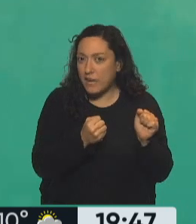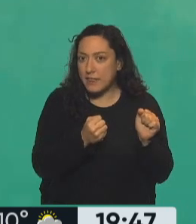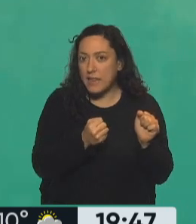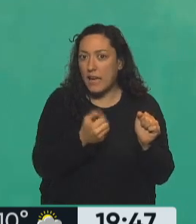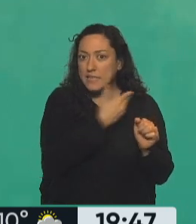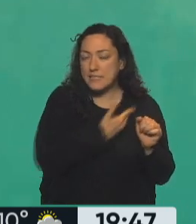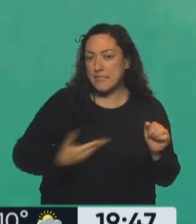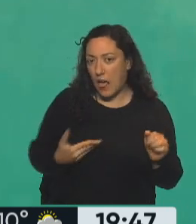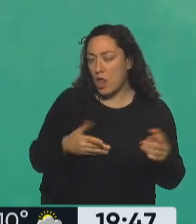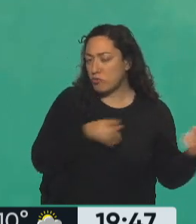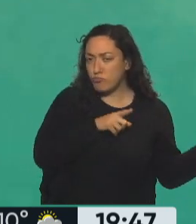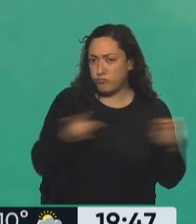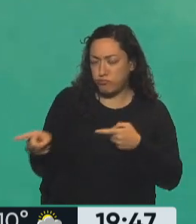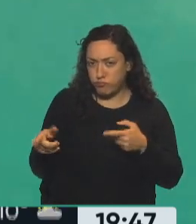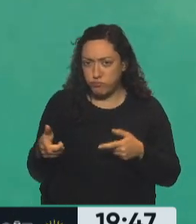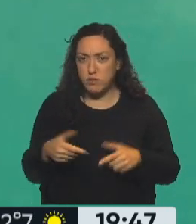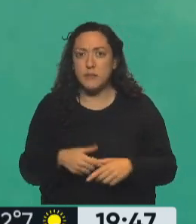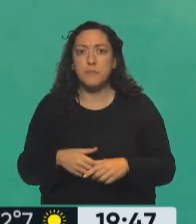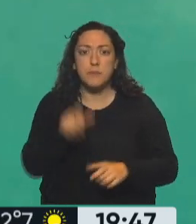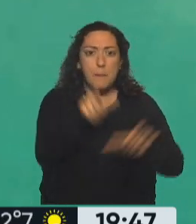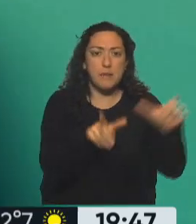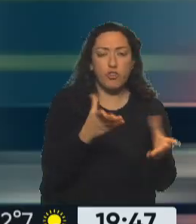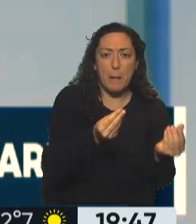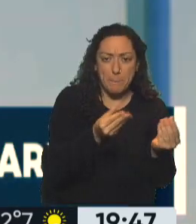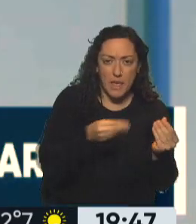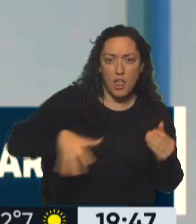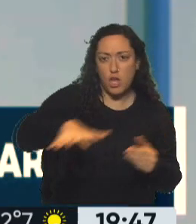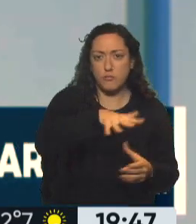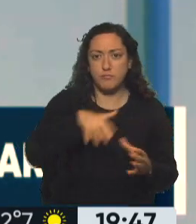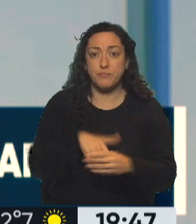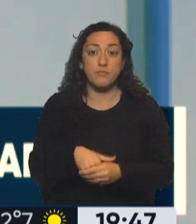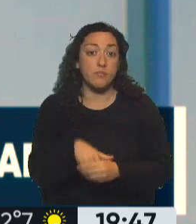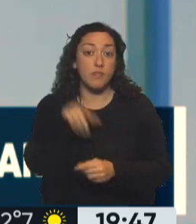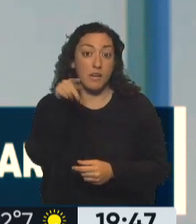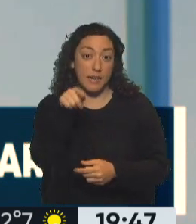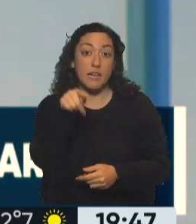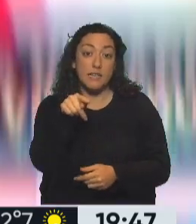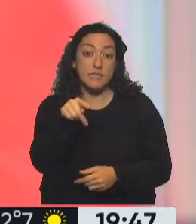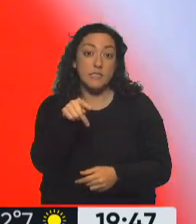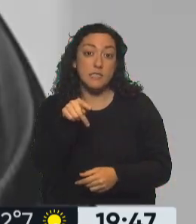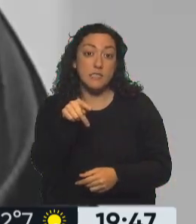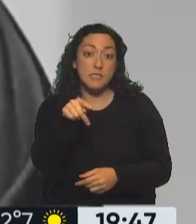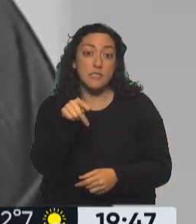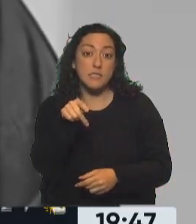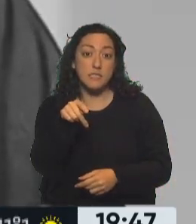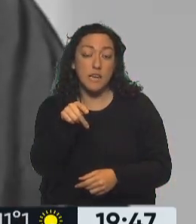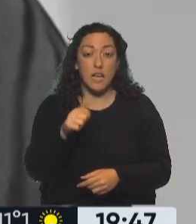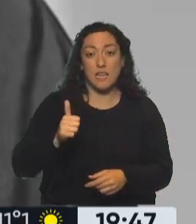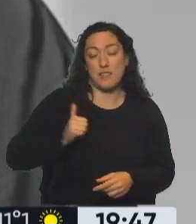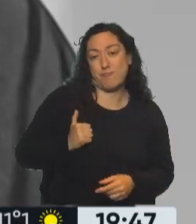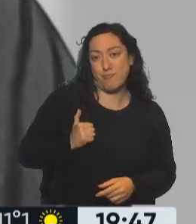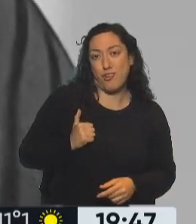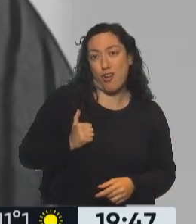atacaron al Estado, aterrorizaron a la población. Ella efectivamente es hija de un